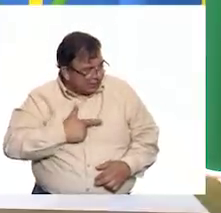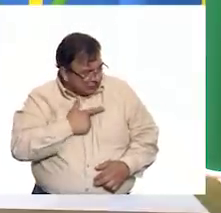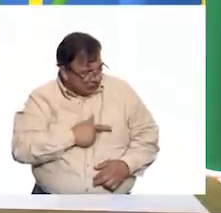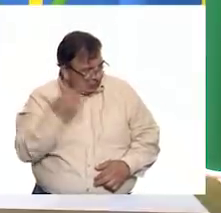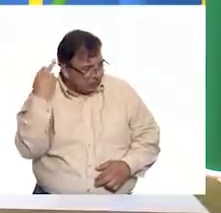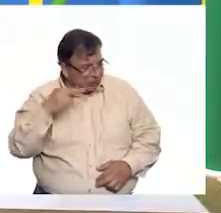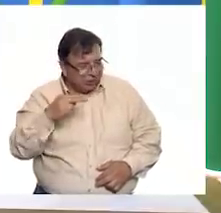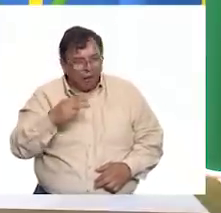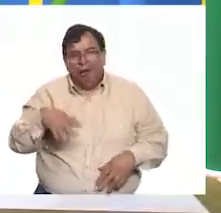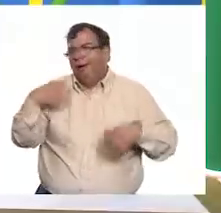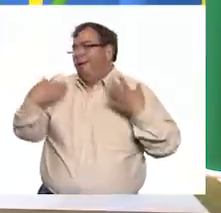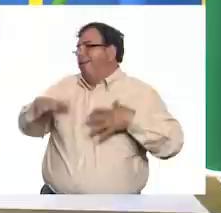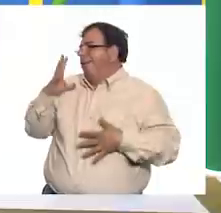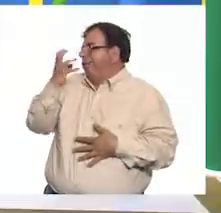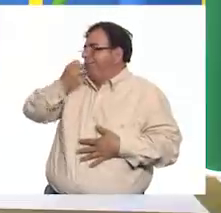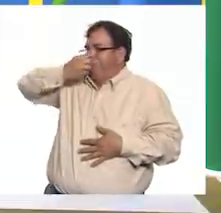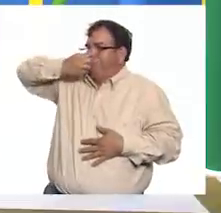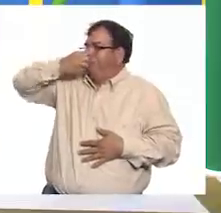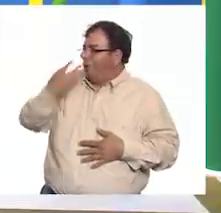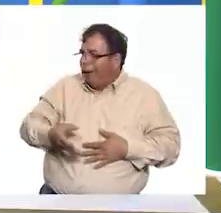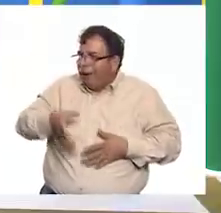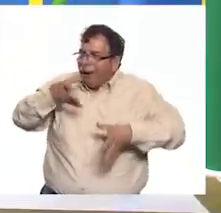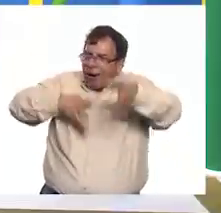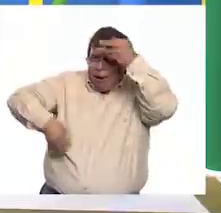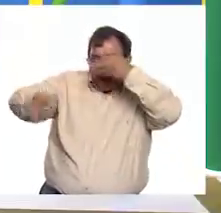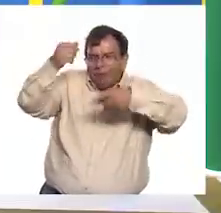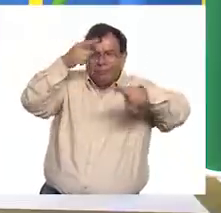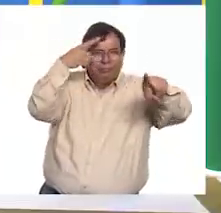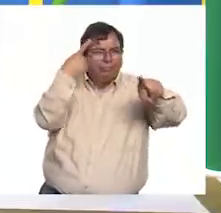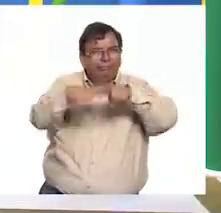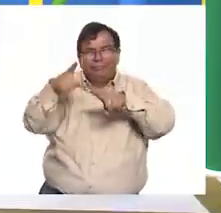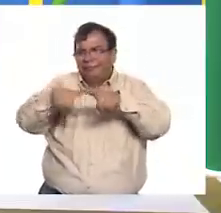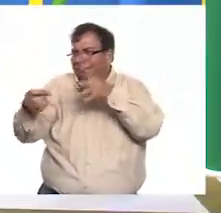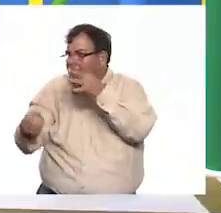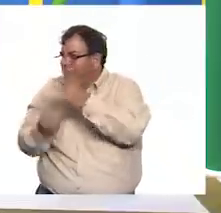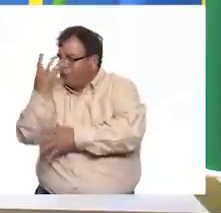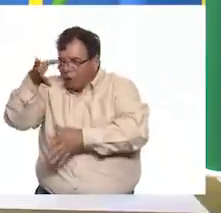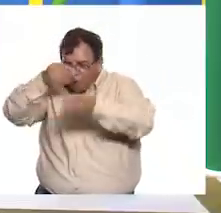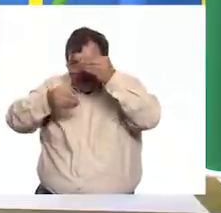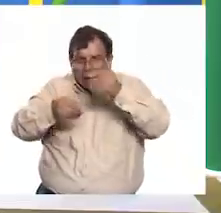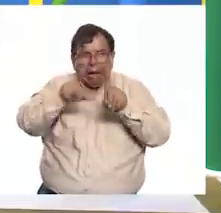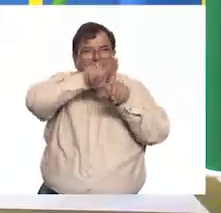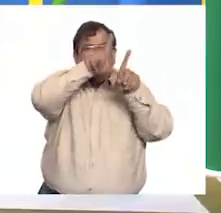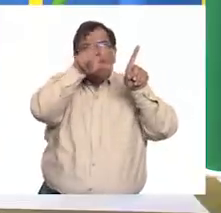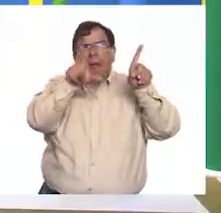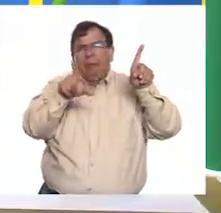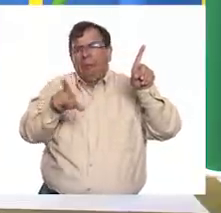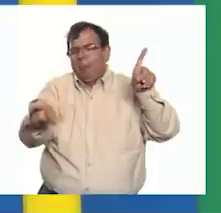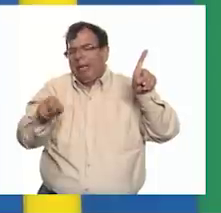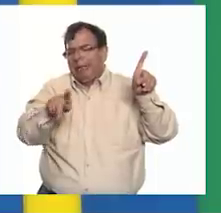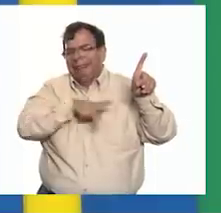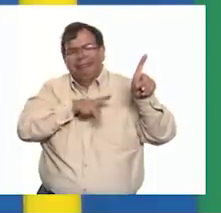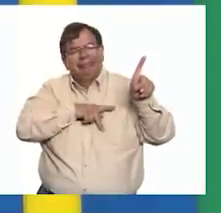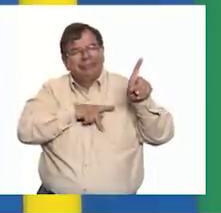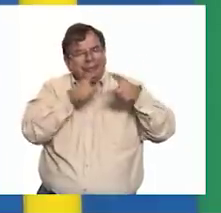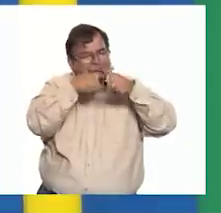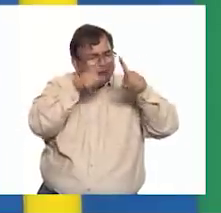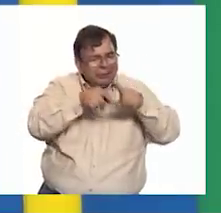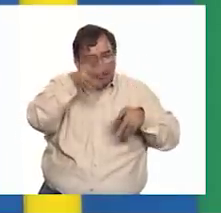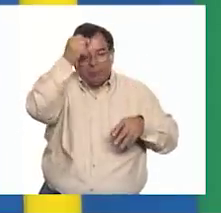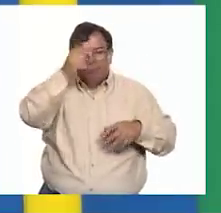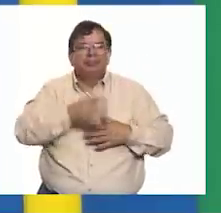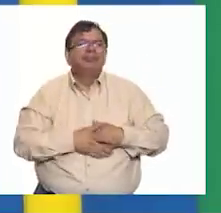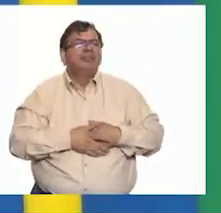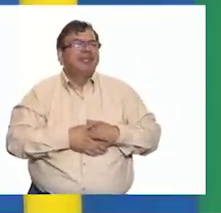Maestra, me encantó. Aprendí muchas cosas nuevas y conocí más de nuestro México tan diverso. Me alegra por